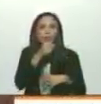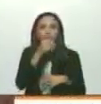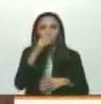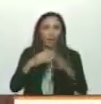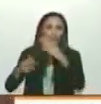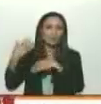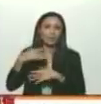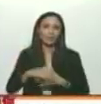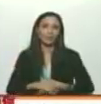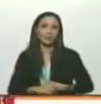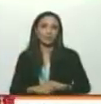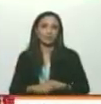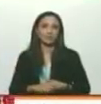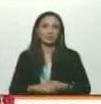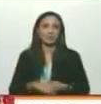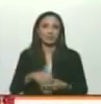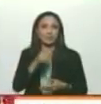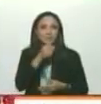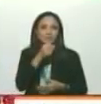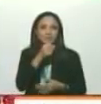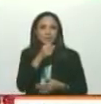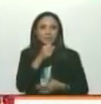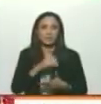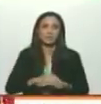¿Sabes cómo le digo yo a Roque Valero? El pararrayo.